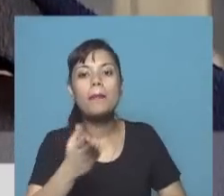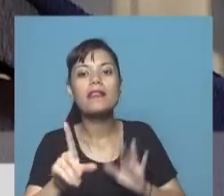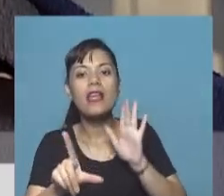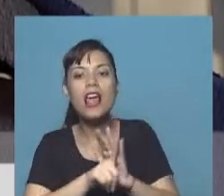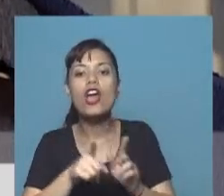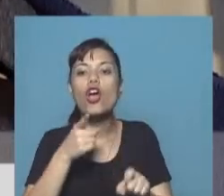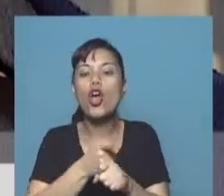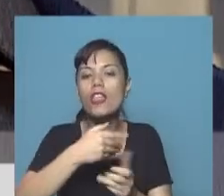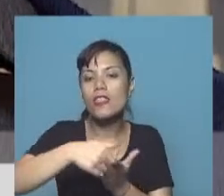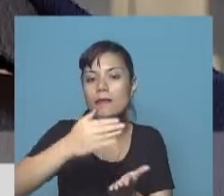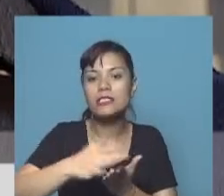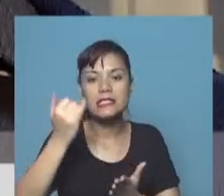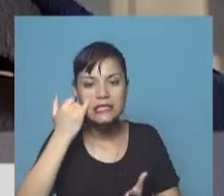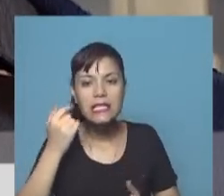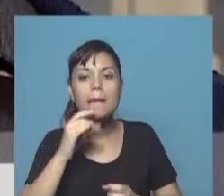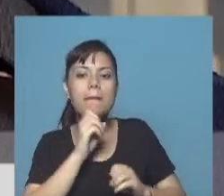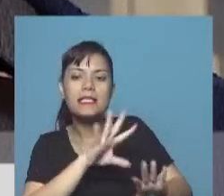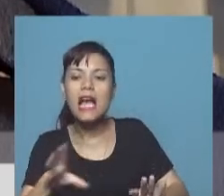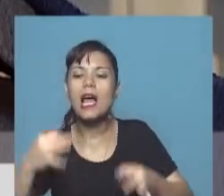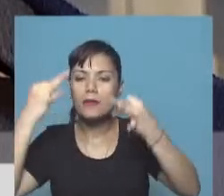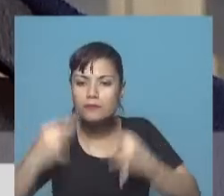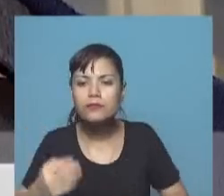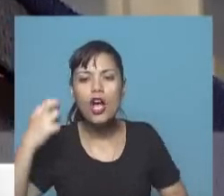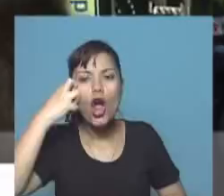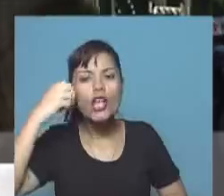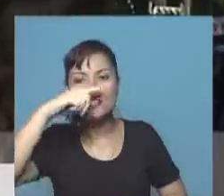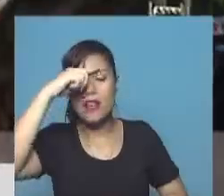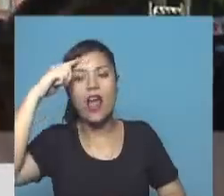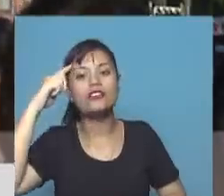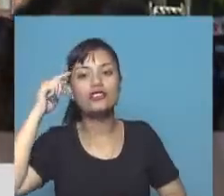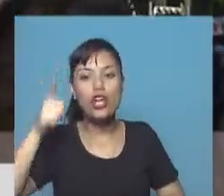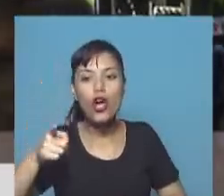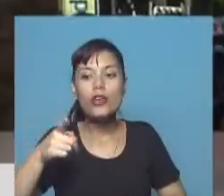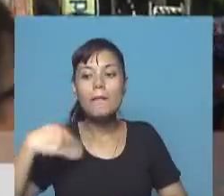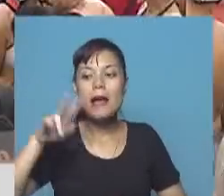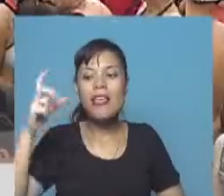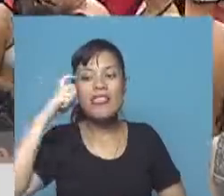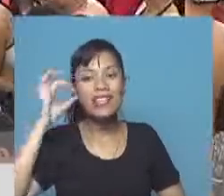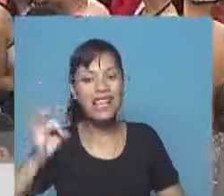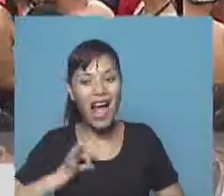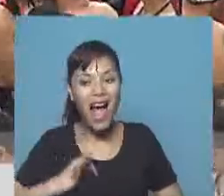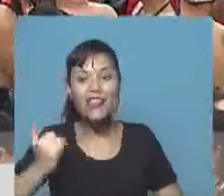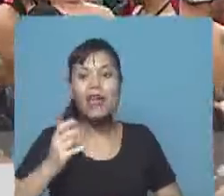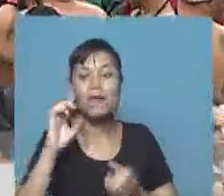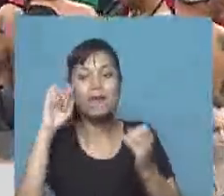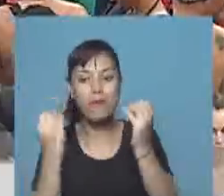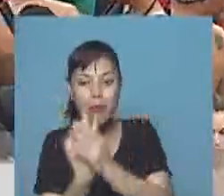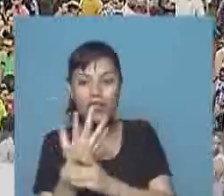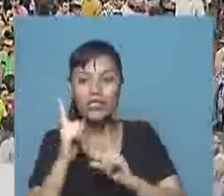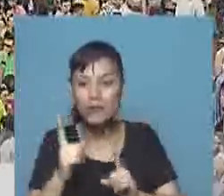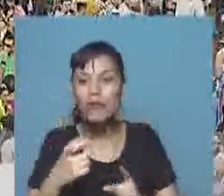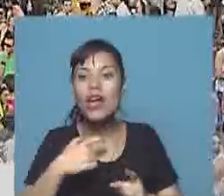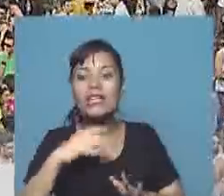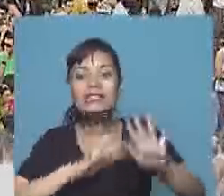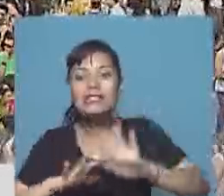ley antidiscriminatoria ya. Fue un mensaje contundente al Congreso de la Nación, que hace más de 10 años que tiene este proyecto